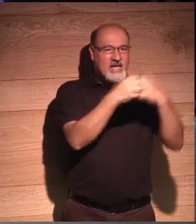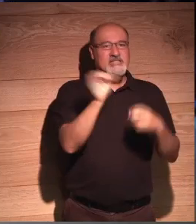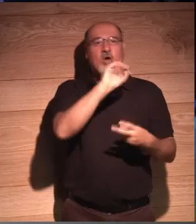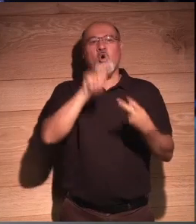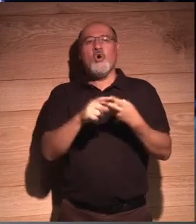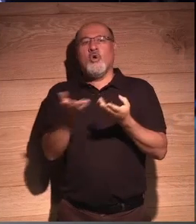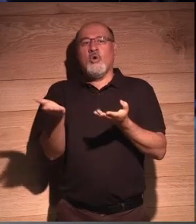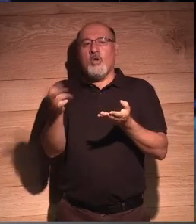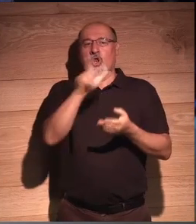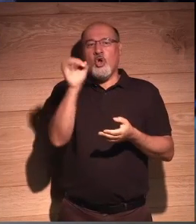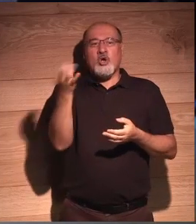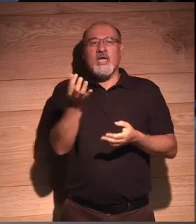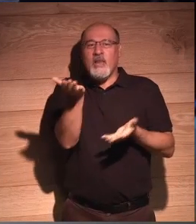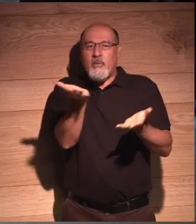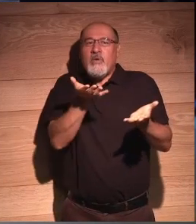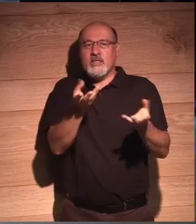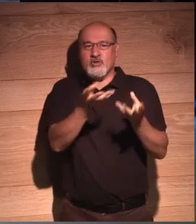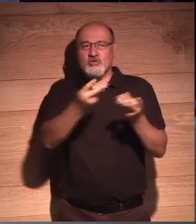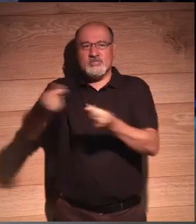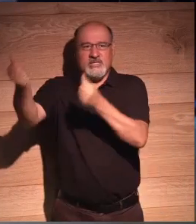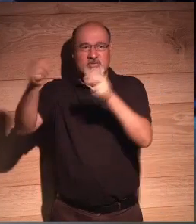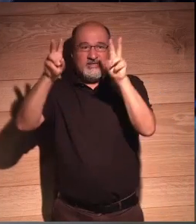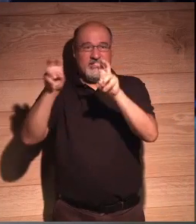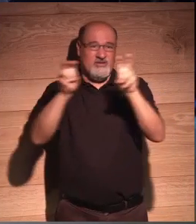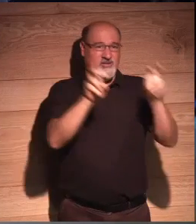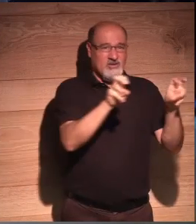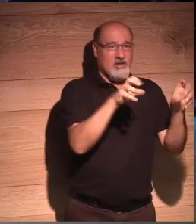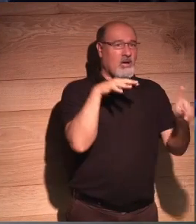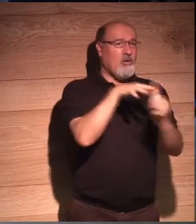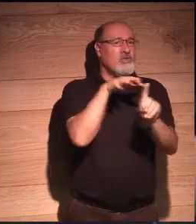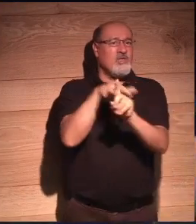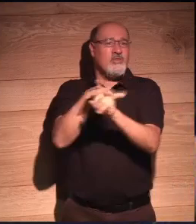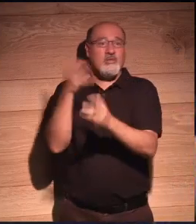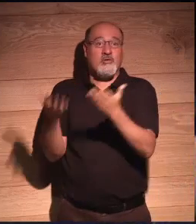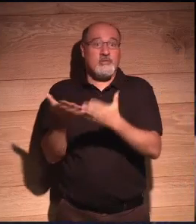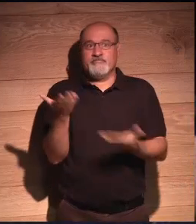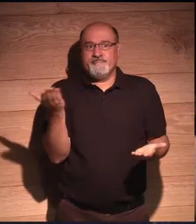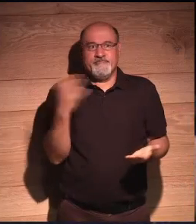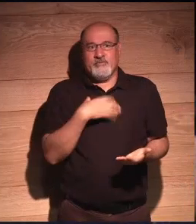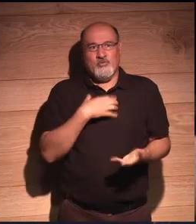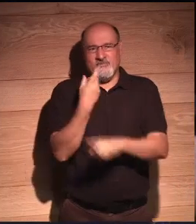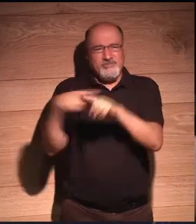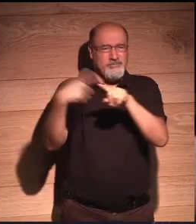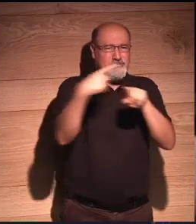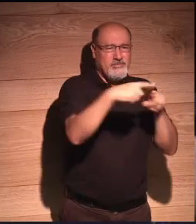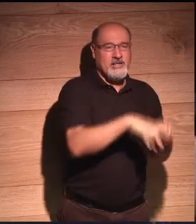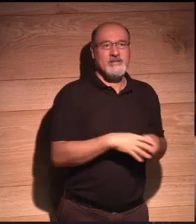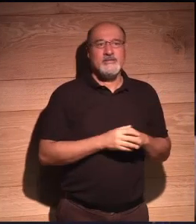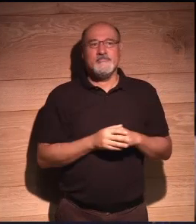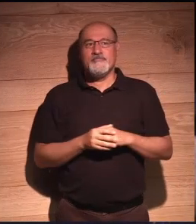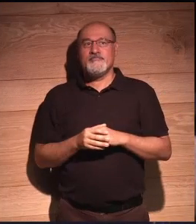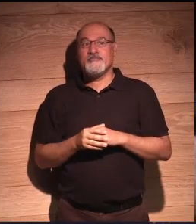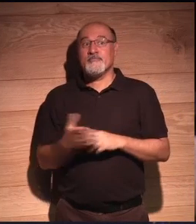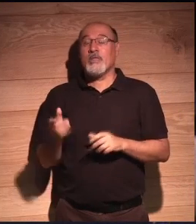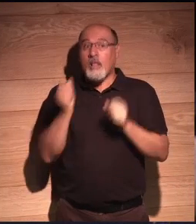la inflación... Sí, con esto o sea, no era por contradecirte, sino que me llamaba un poco la atención. No lo decía por eso, sino para que la